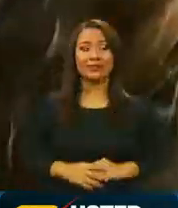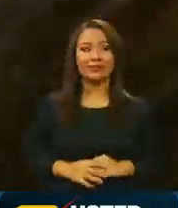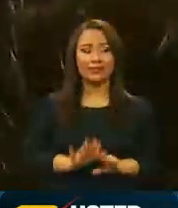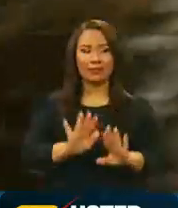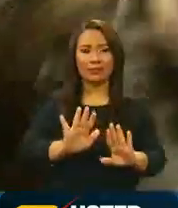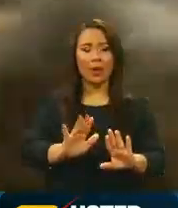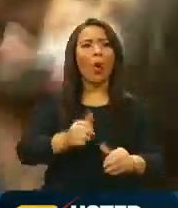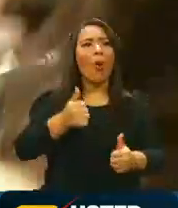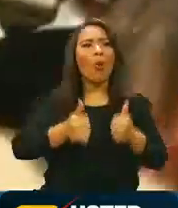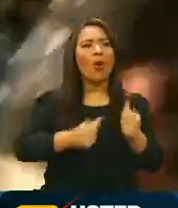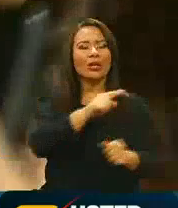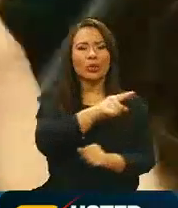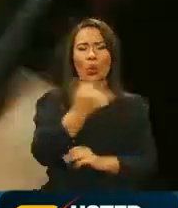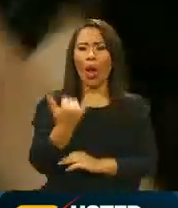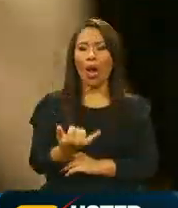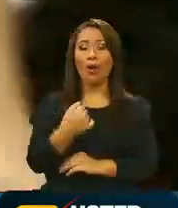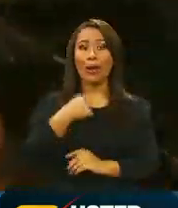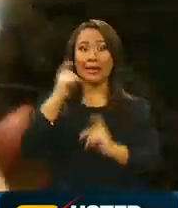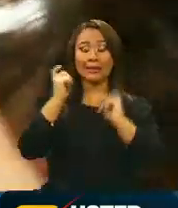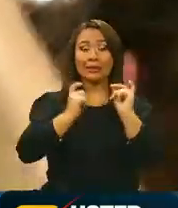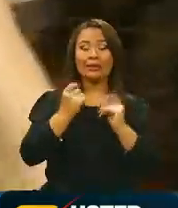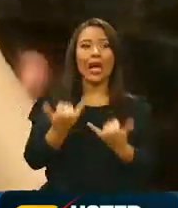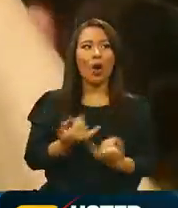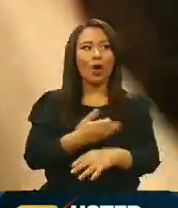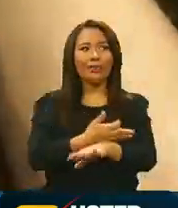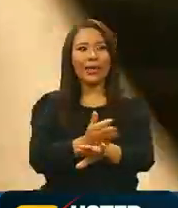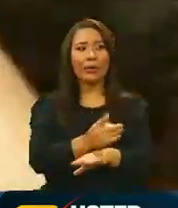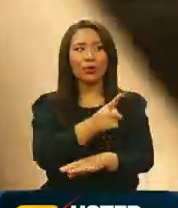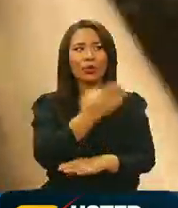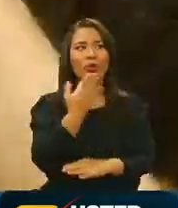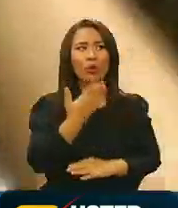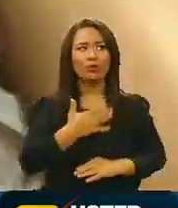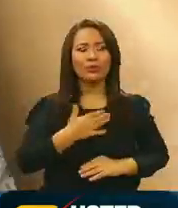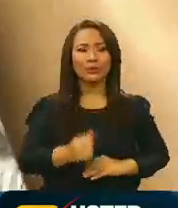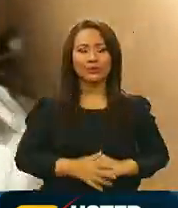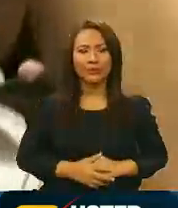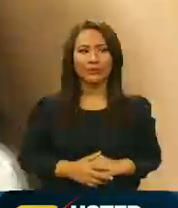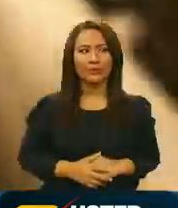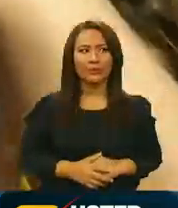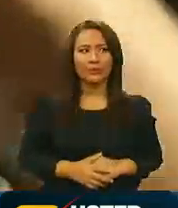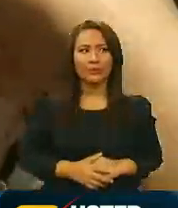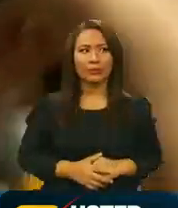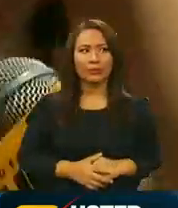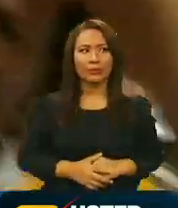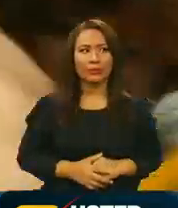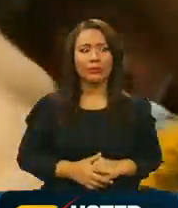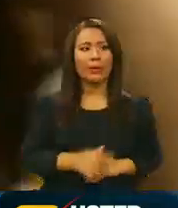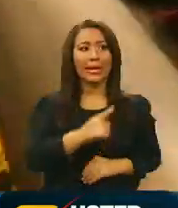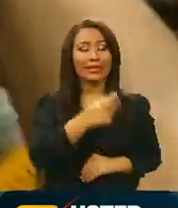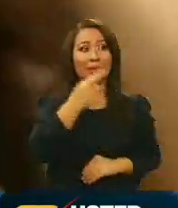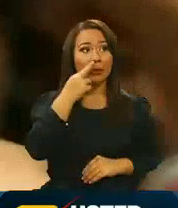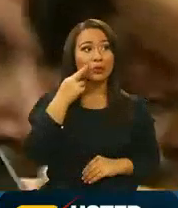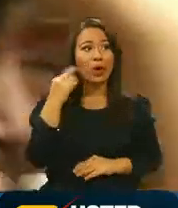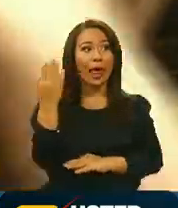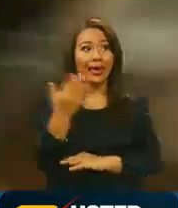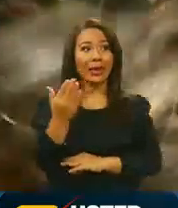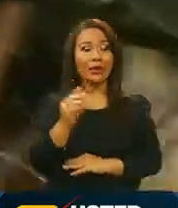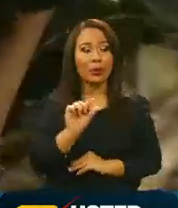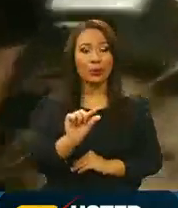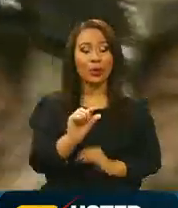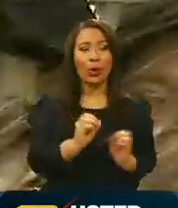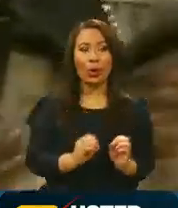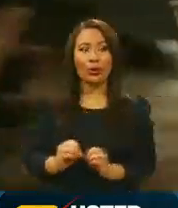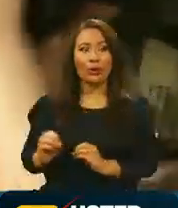Señor alcalde, ¿cuáles son sus primeras impresiones en este proceso electoral? Buenas tardes. Señor alcalde, bueno, un poquito